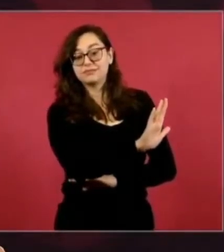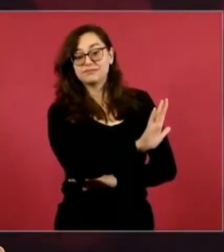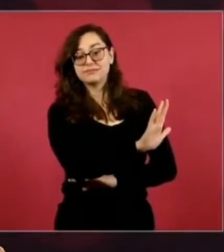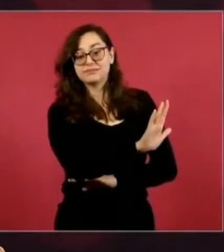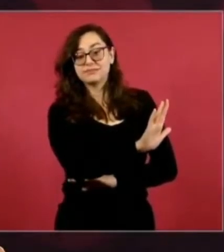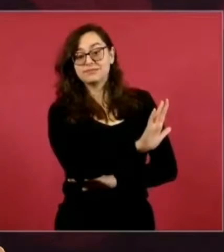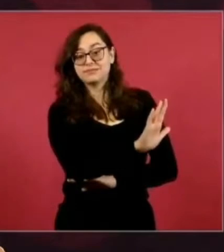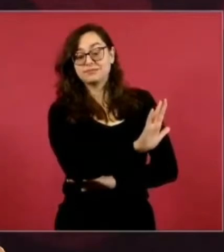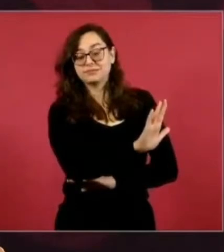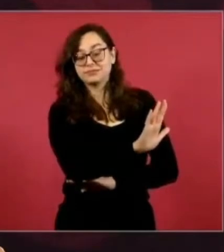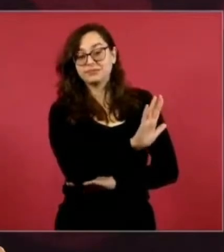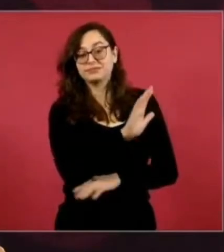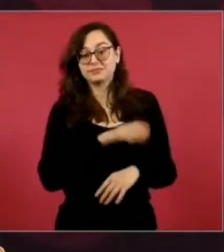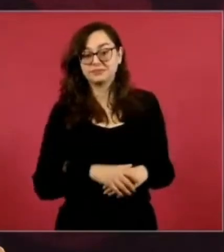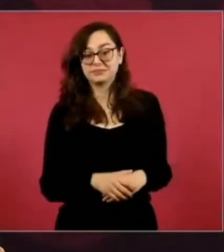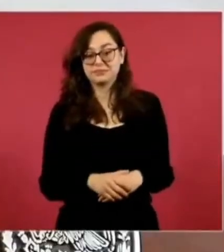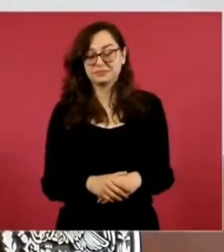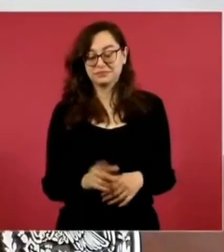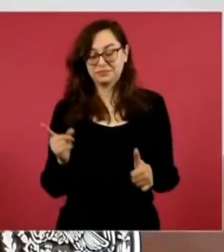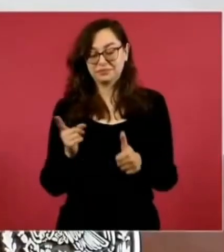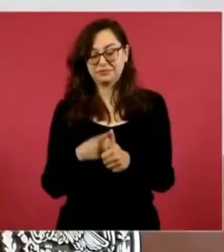Primero, hay campaña.